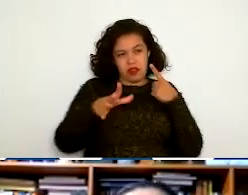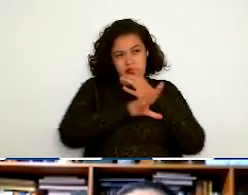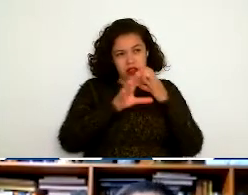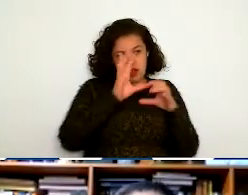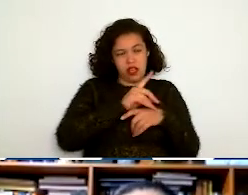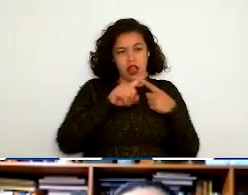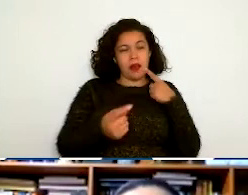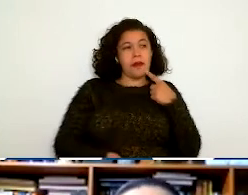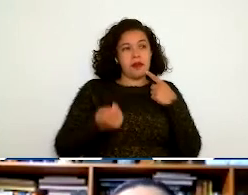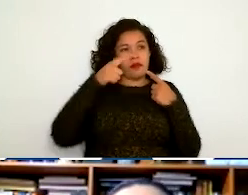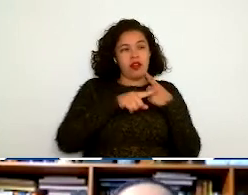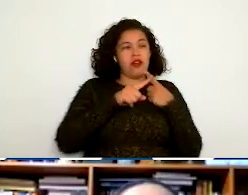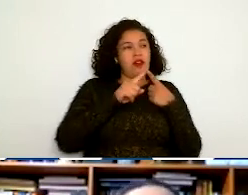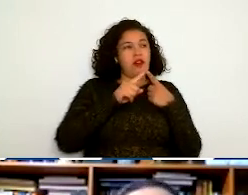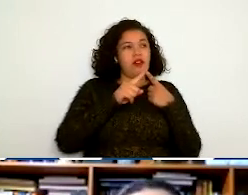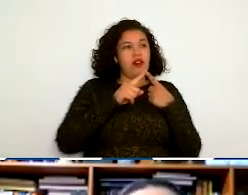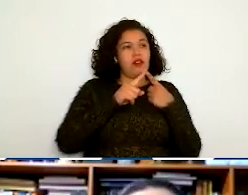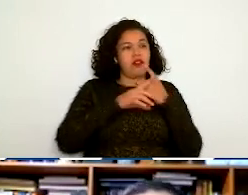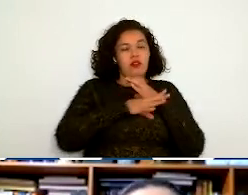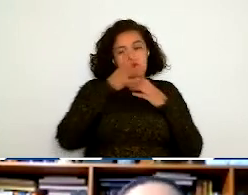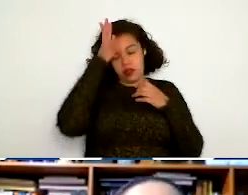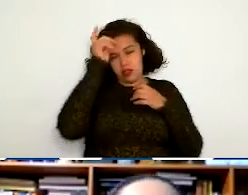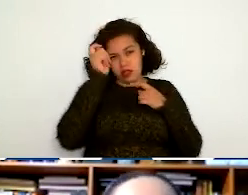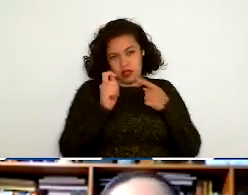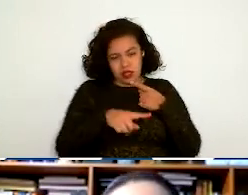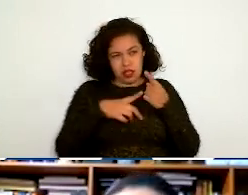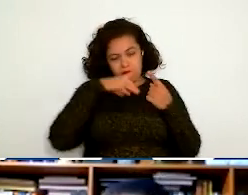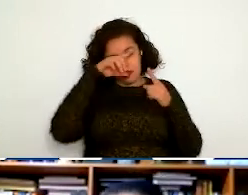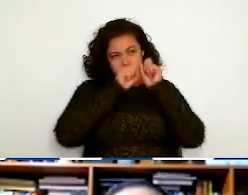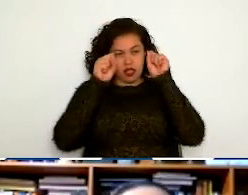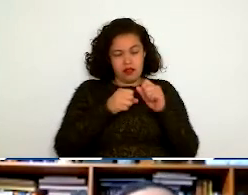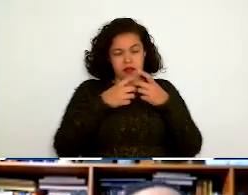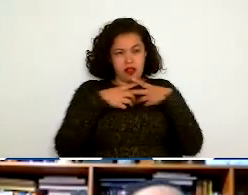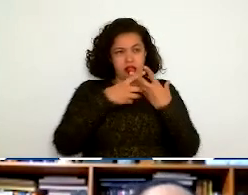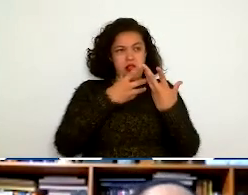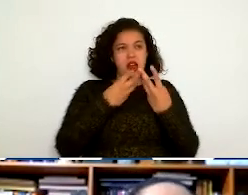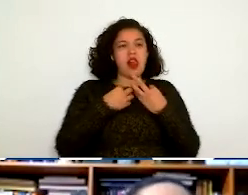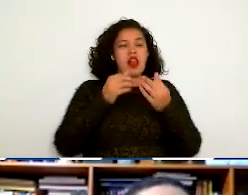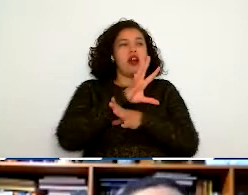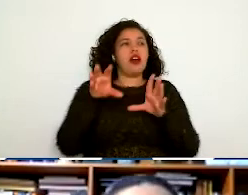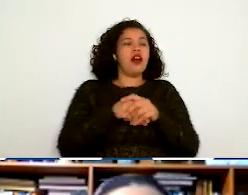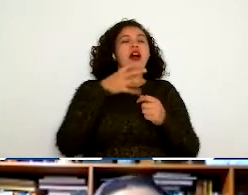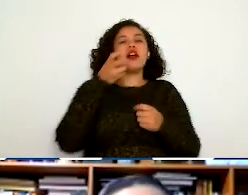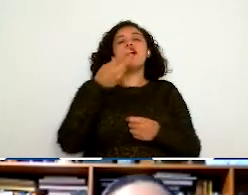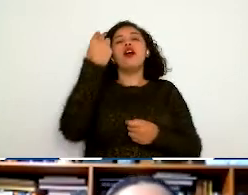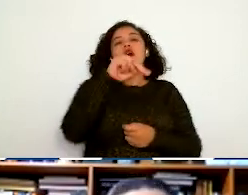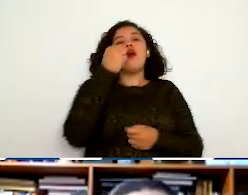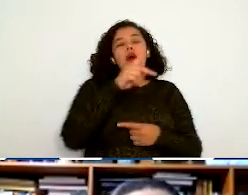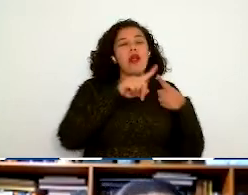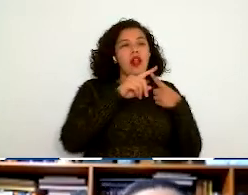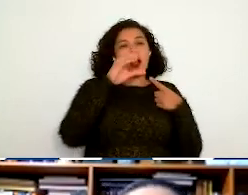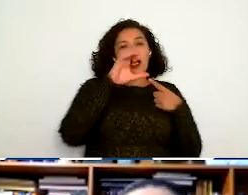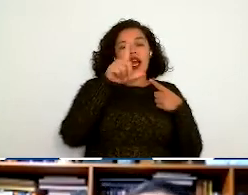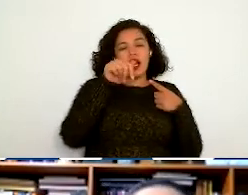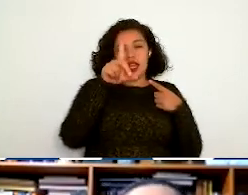primer, digamos, constructo que configura un sistema de calidad integrado es algo que se denomina como calidad